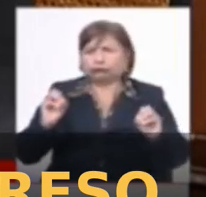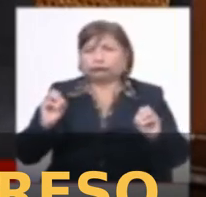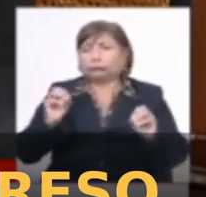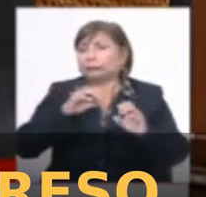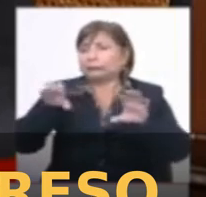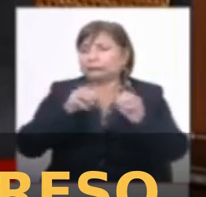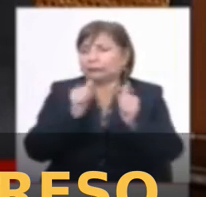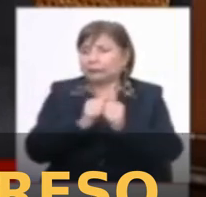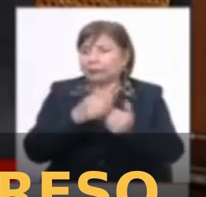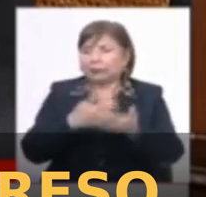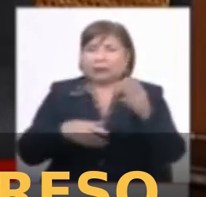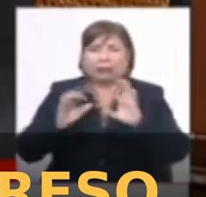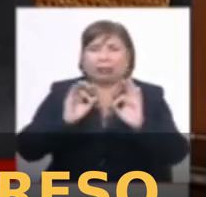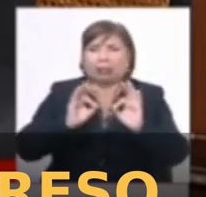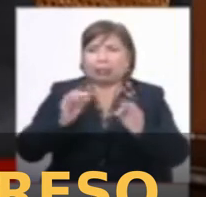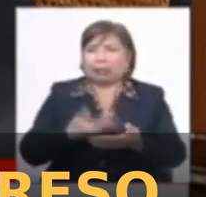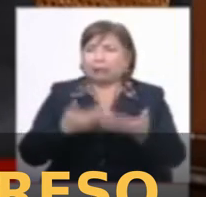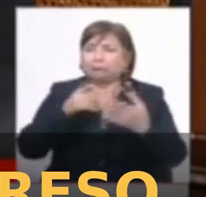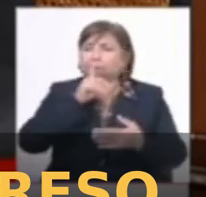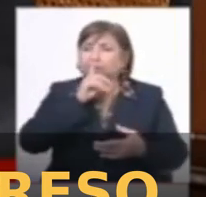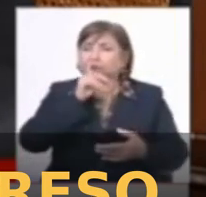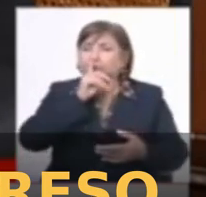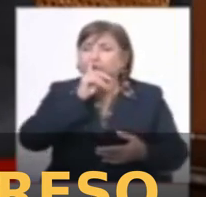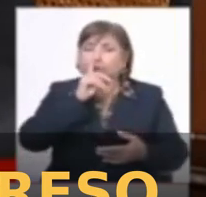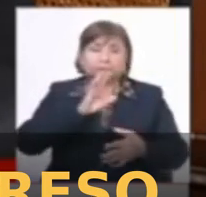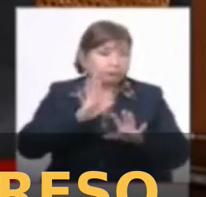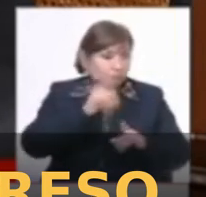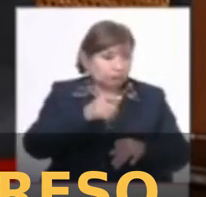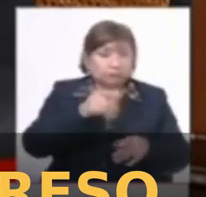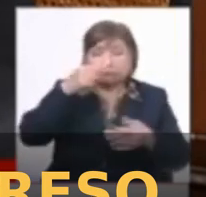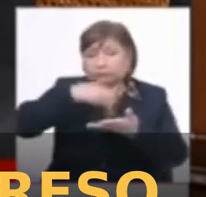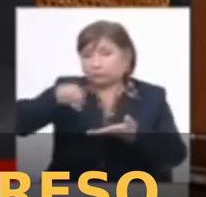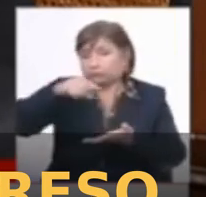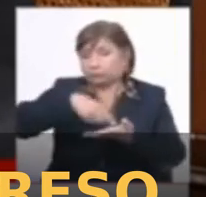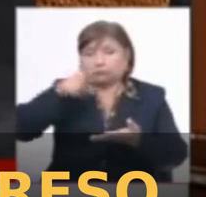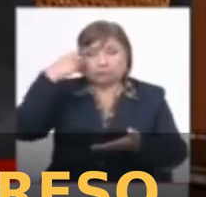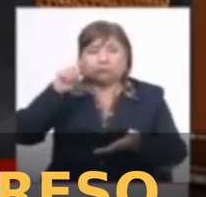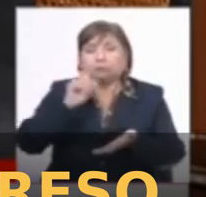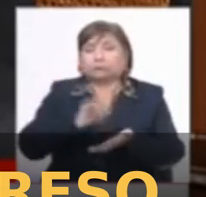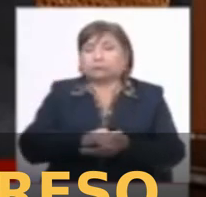que no le iban a hacer absolutamente nada si él seguía callando de quién había recibido órdenes